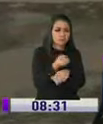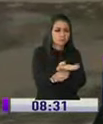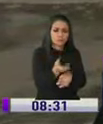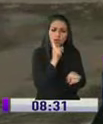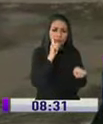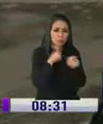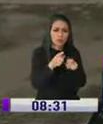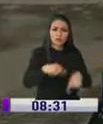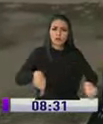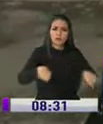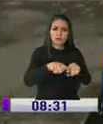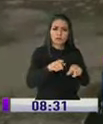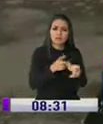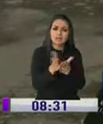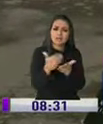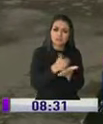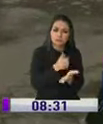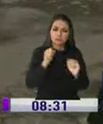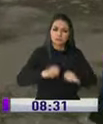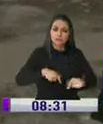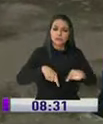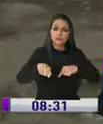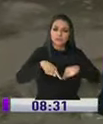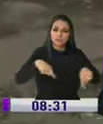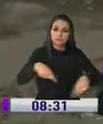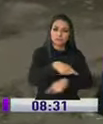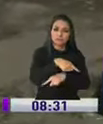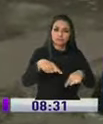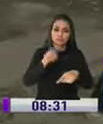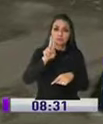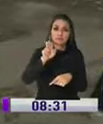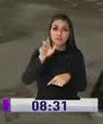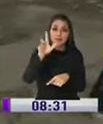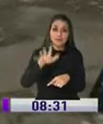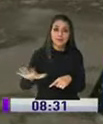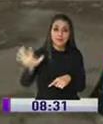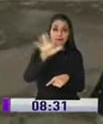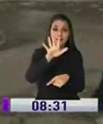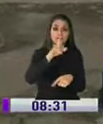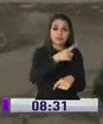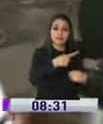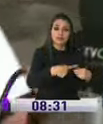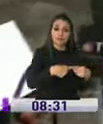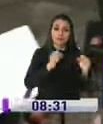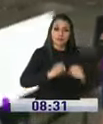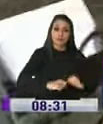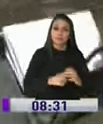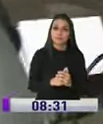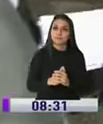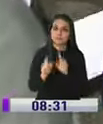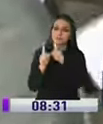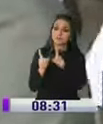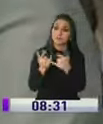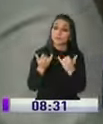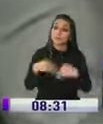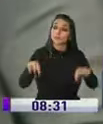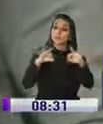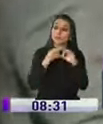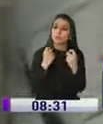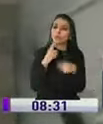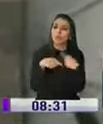estos medios para tener accesibilidad hacia el Valle de los Chillos y hacia Quito. Ahora, lo importante es, ¿para cuándo estamos